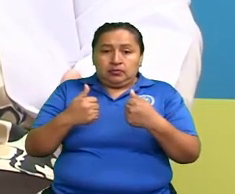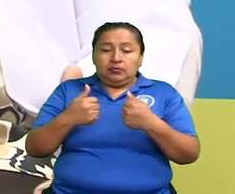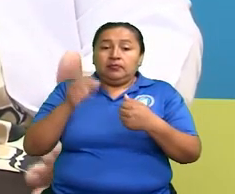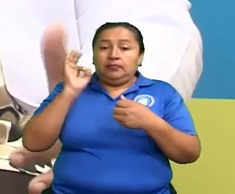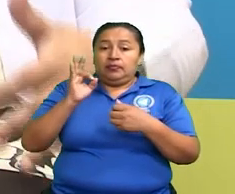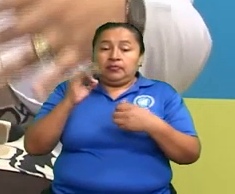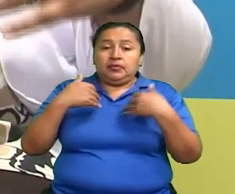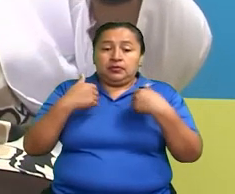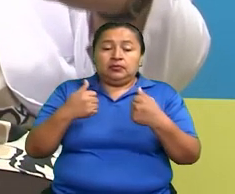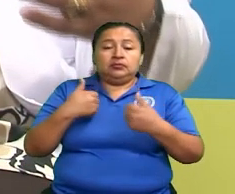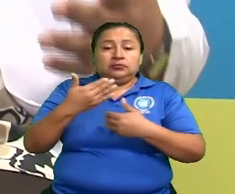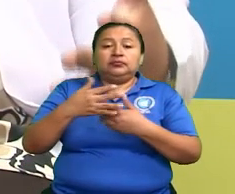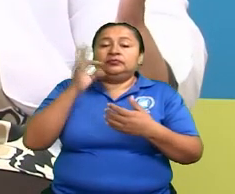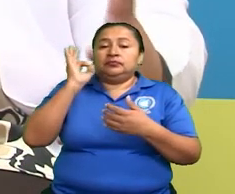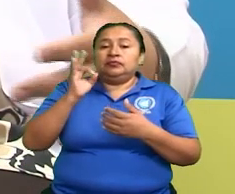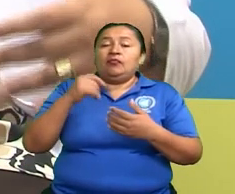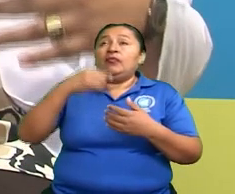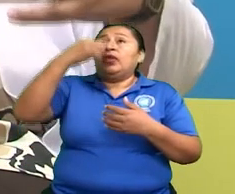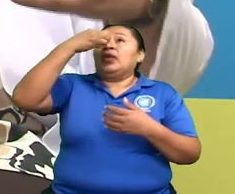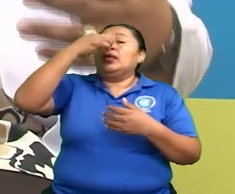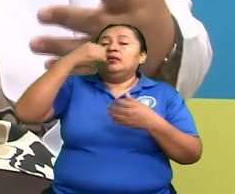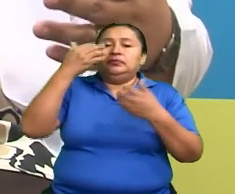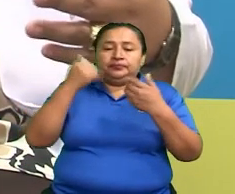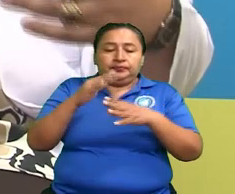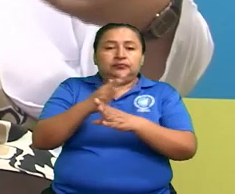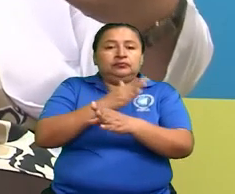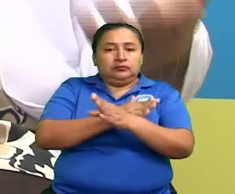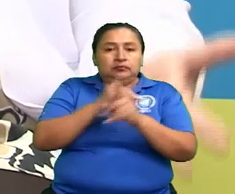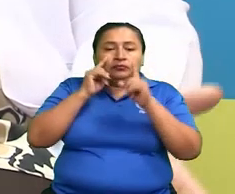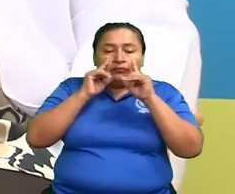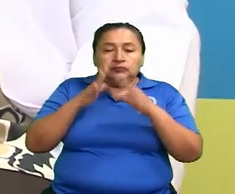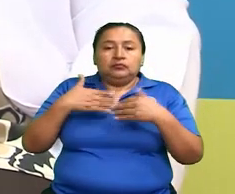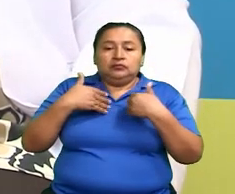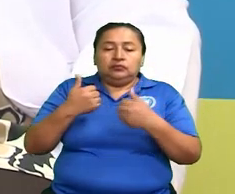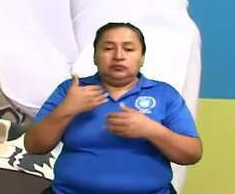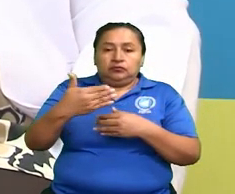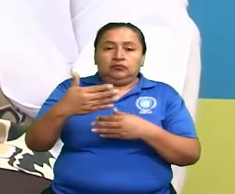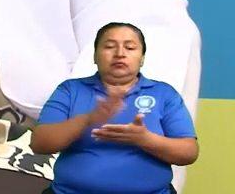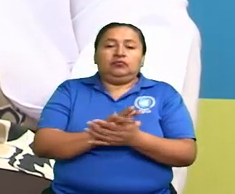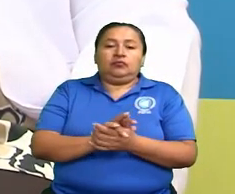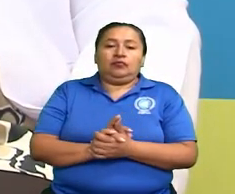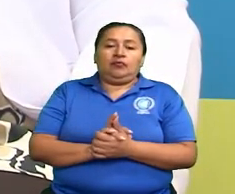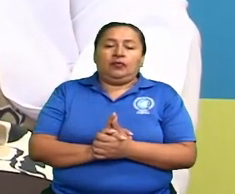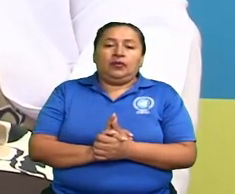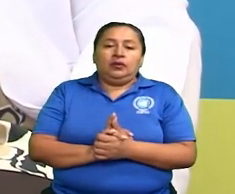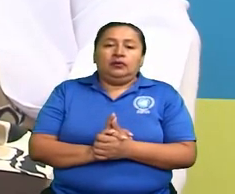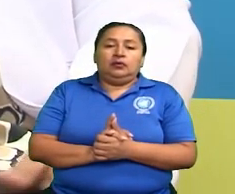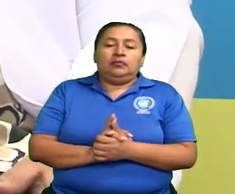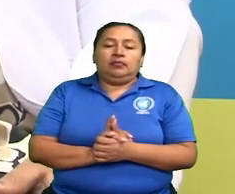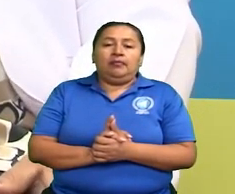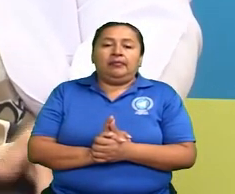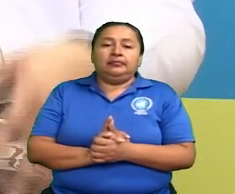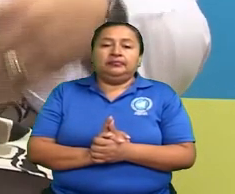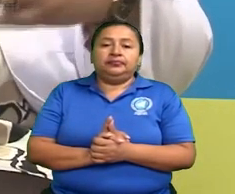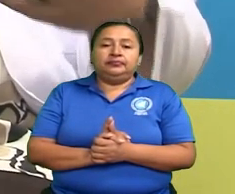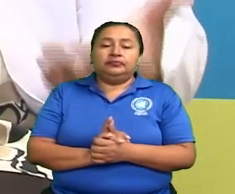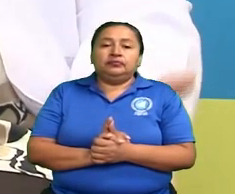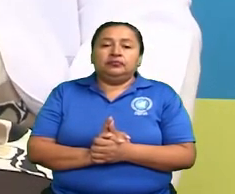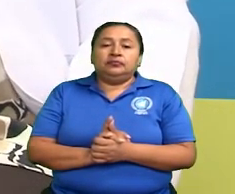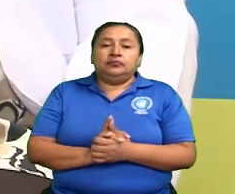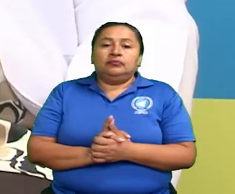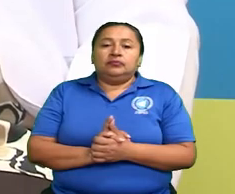en estado sanos se le garantice la vacuna y prevea esas múltiples enfermedades. Ya. Con